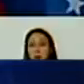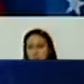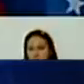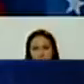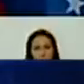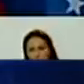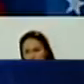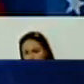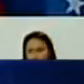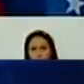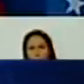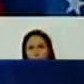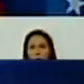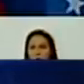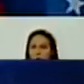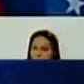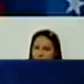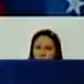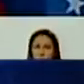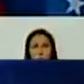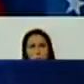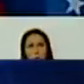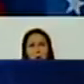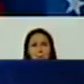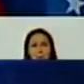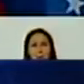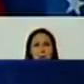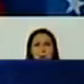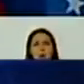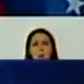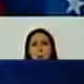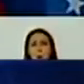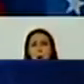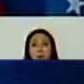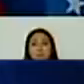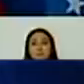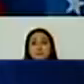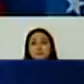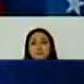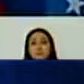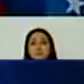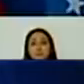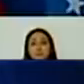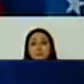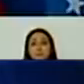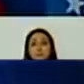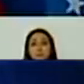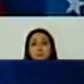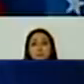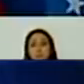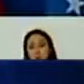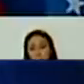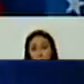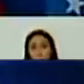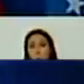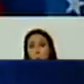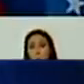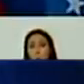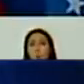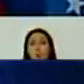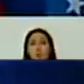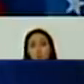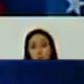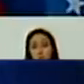manipular este caso lamentable, en donde se ha pretendido usar, repito, la imagen del